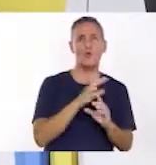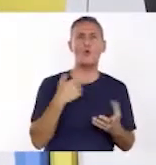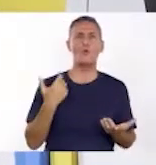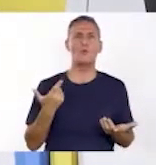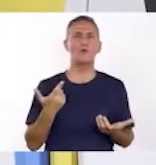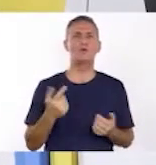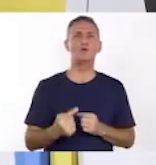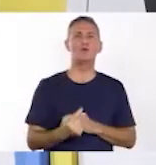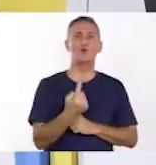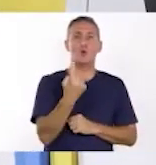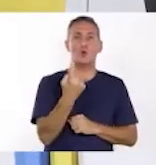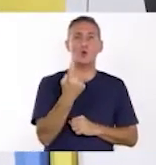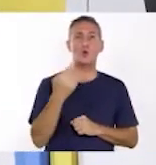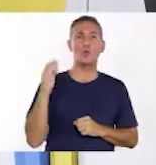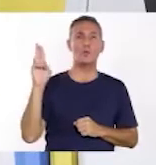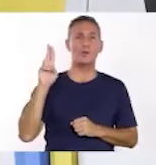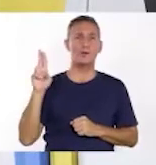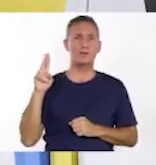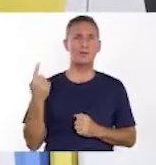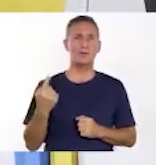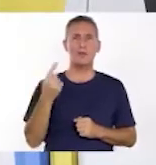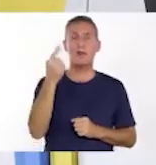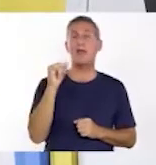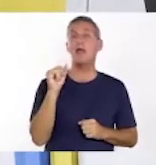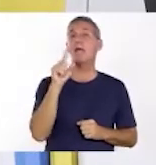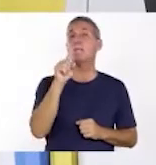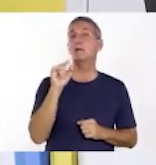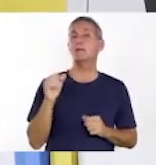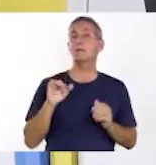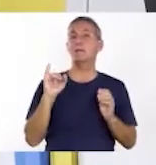con primero FO, con primer semestre.